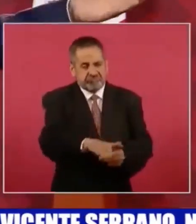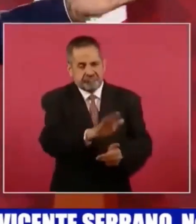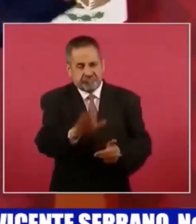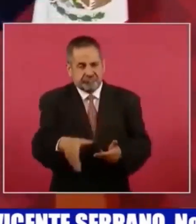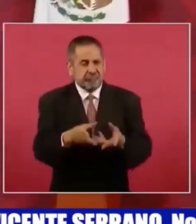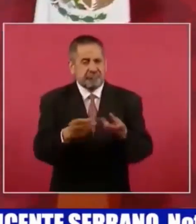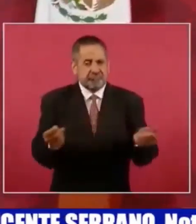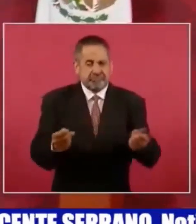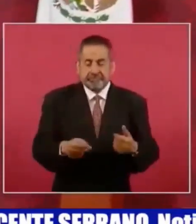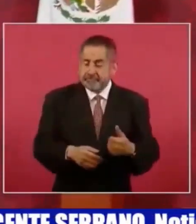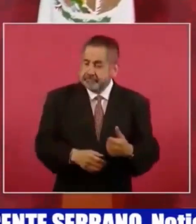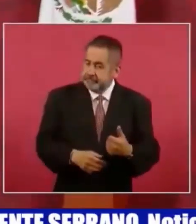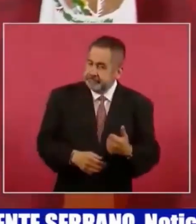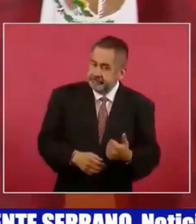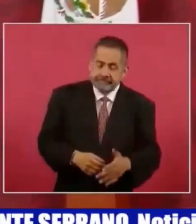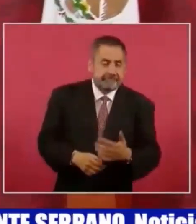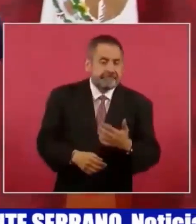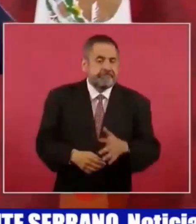era para